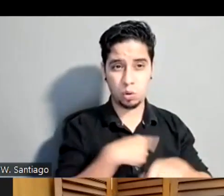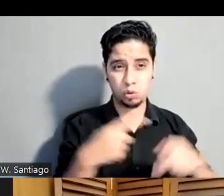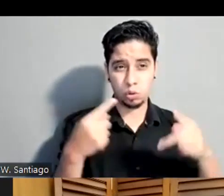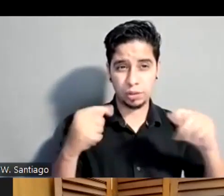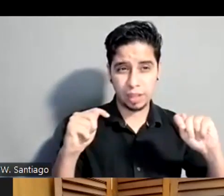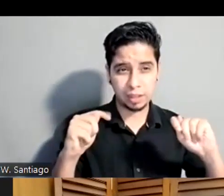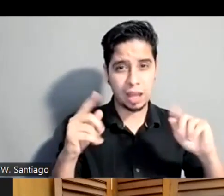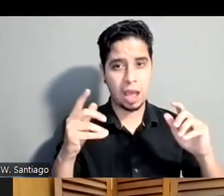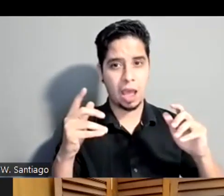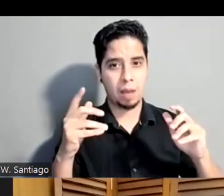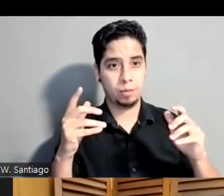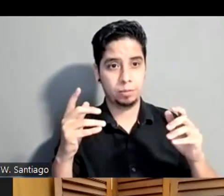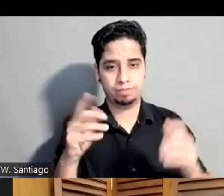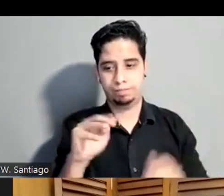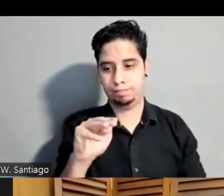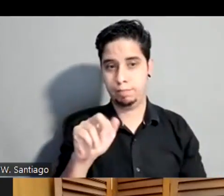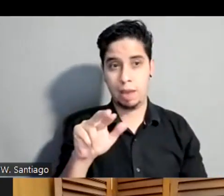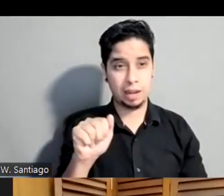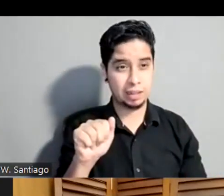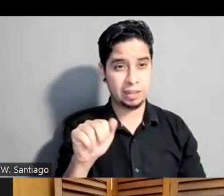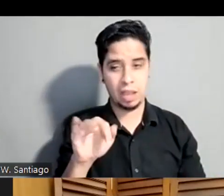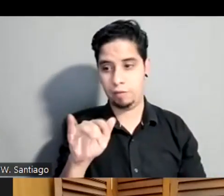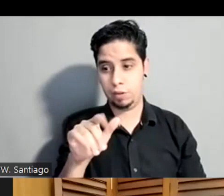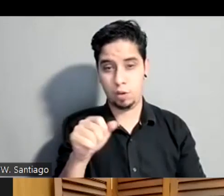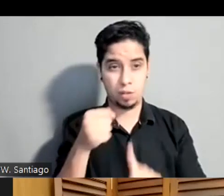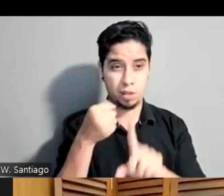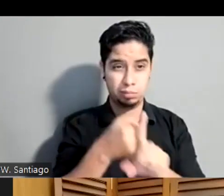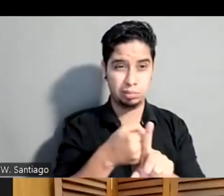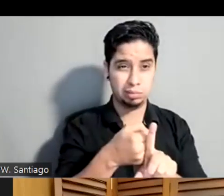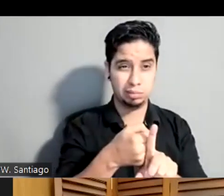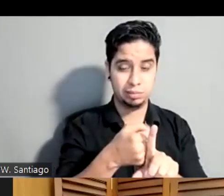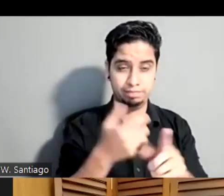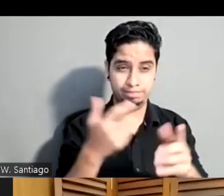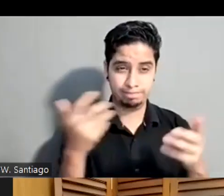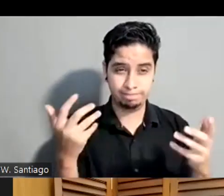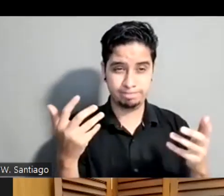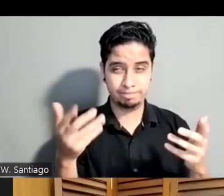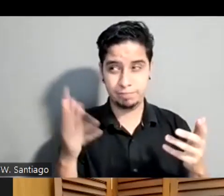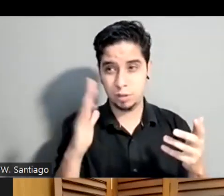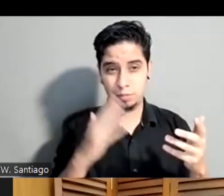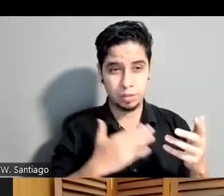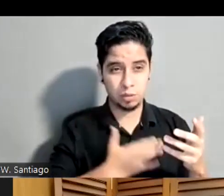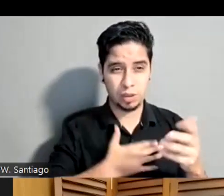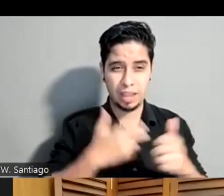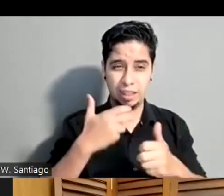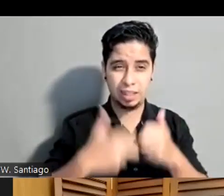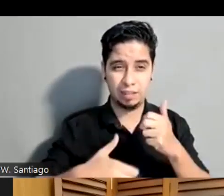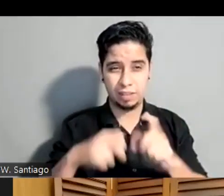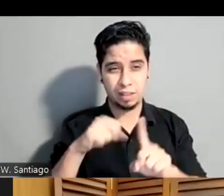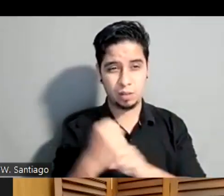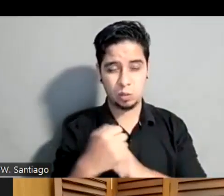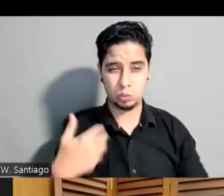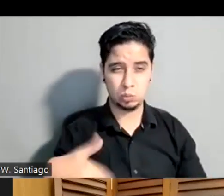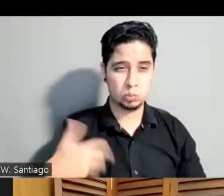ay, el aniversario de María, y si ahora llegaba antes, y ve, Dios mío, qué difícil ha sido esto.